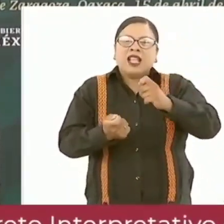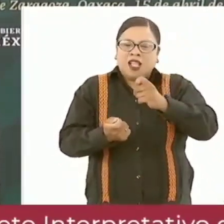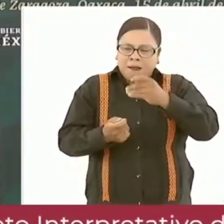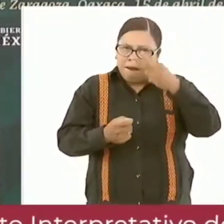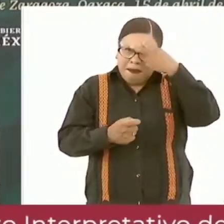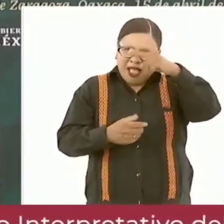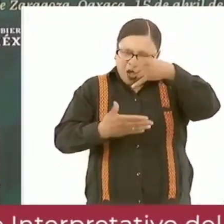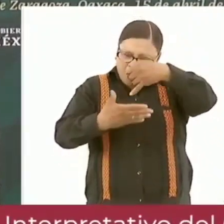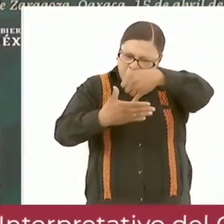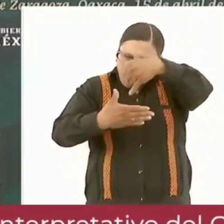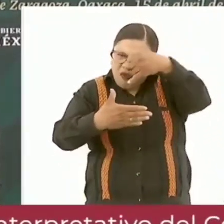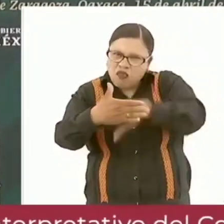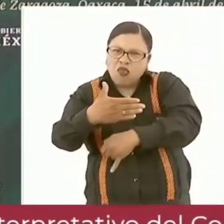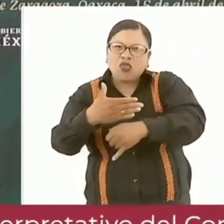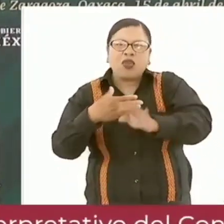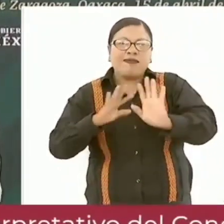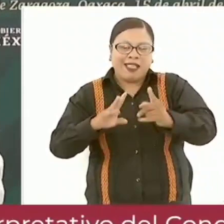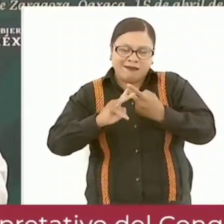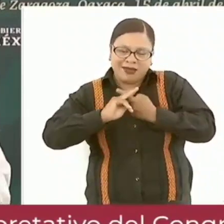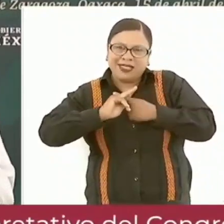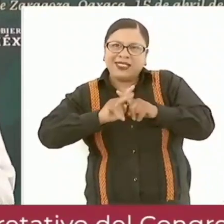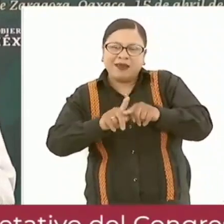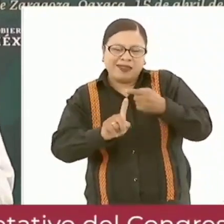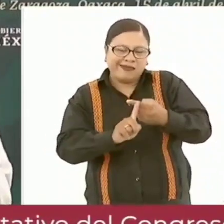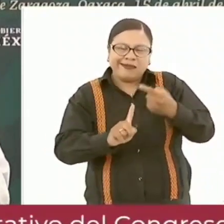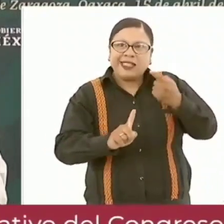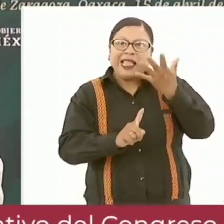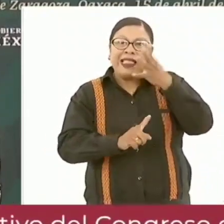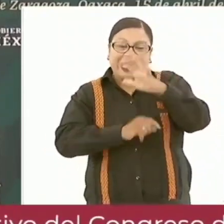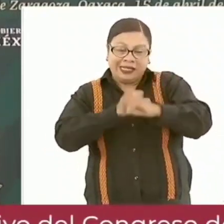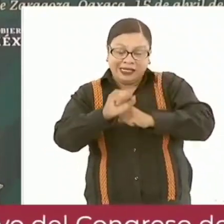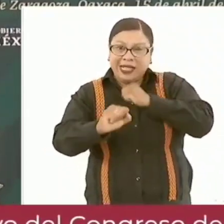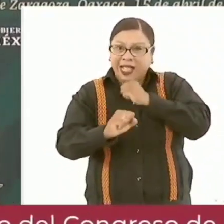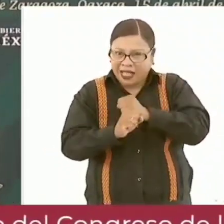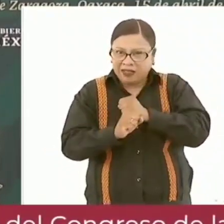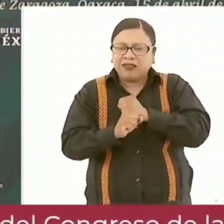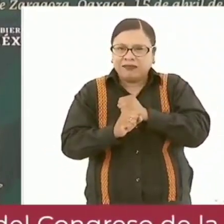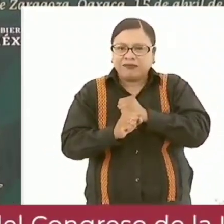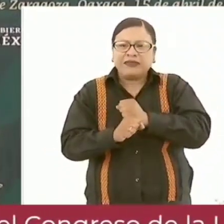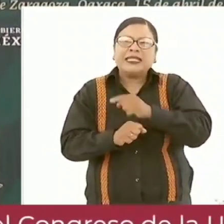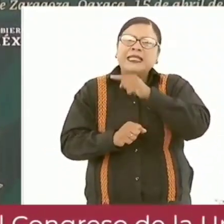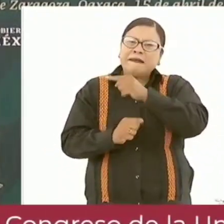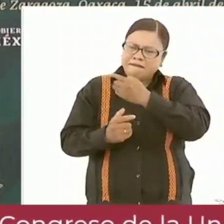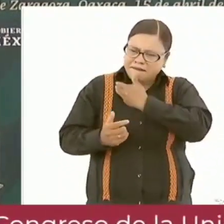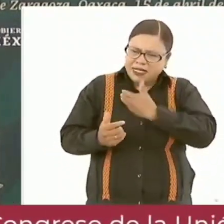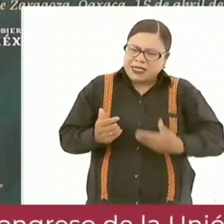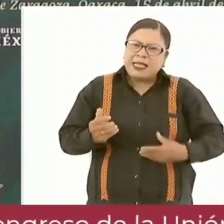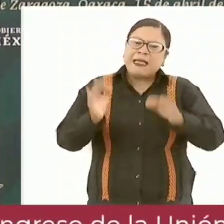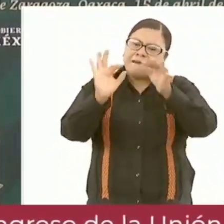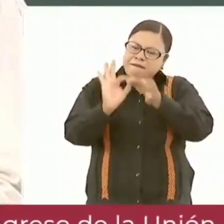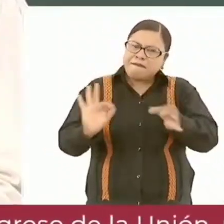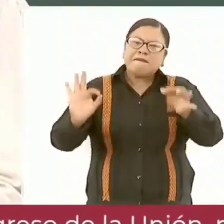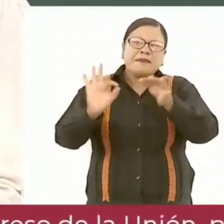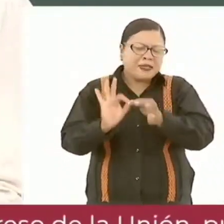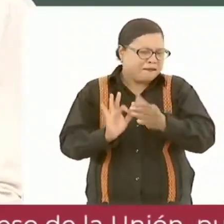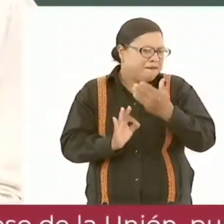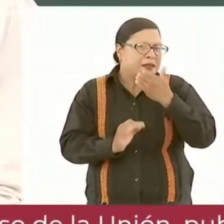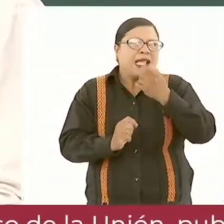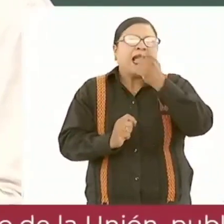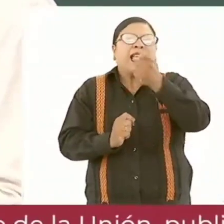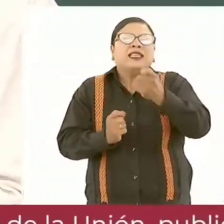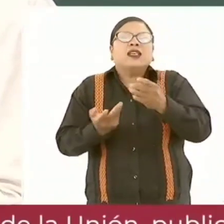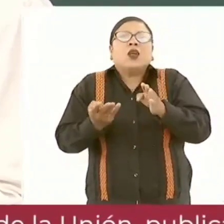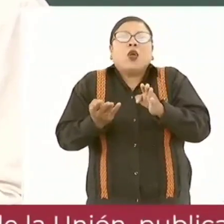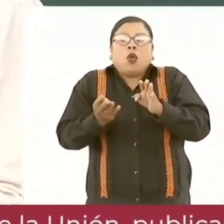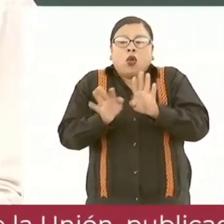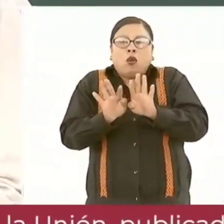que emprendimos hace ya más de 10 años y que usted ha narrado atinadamente lo que